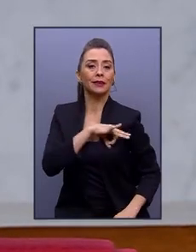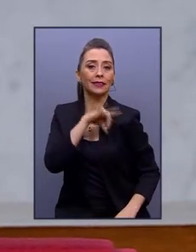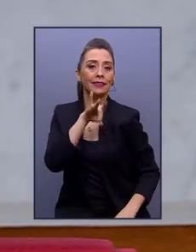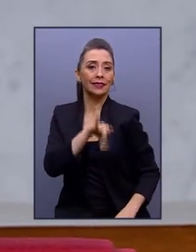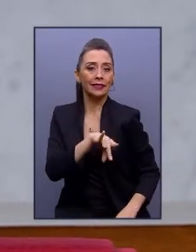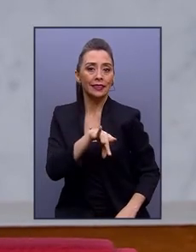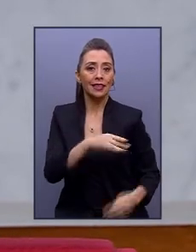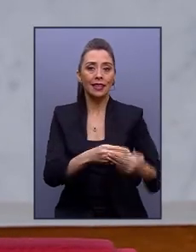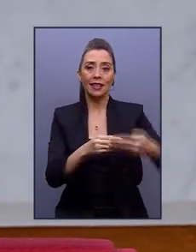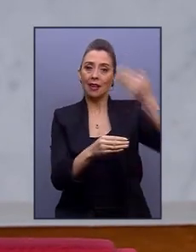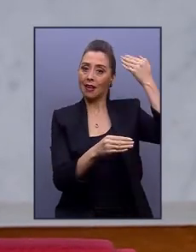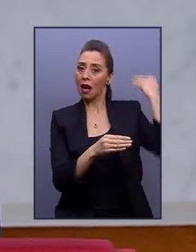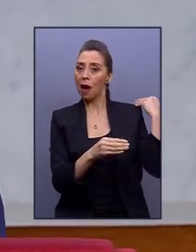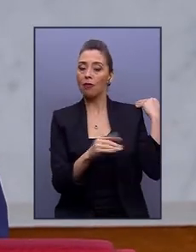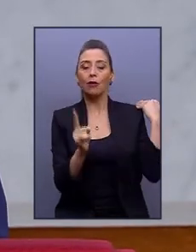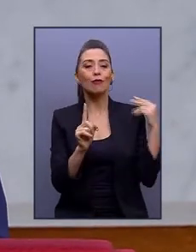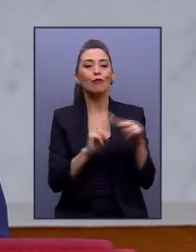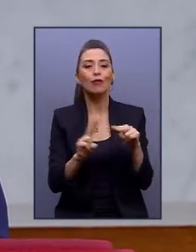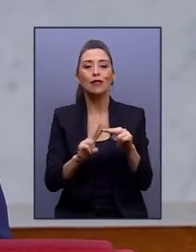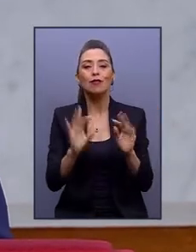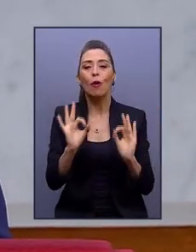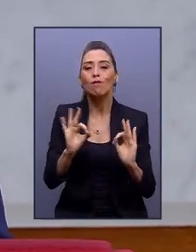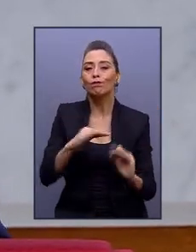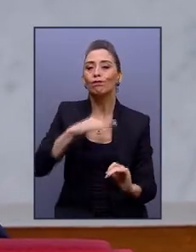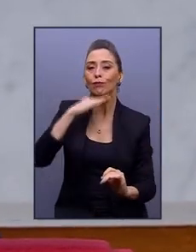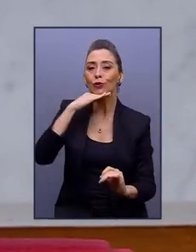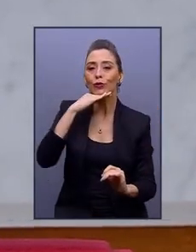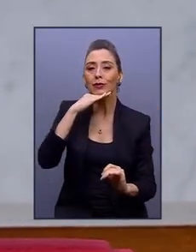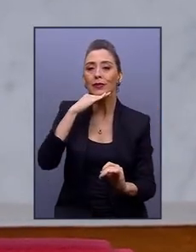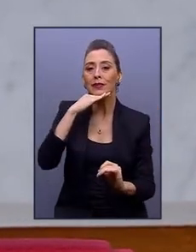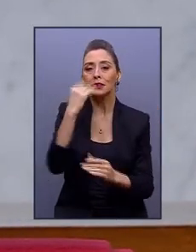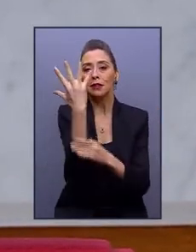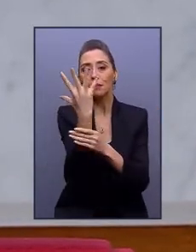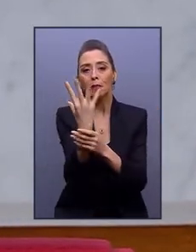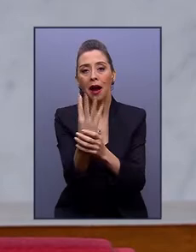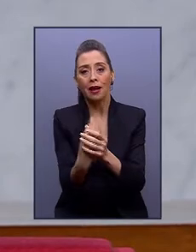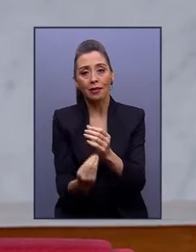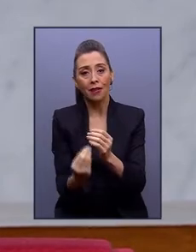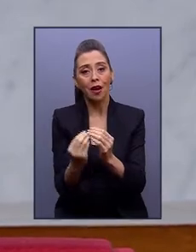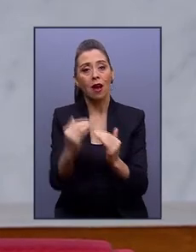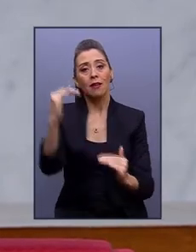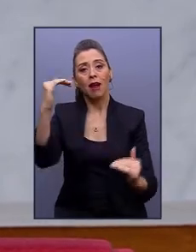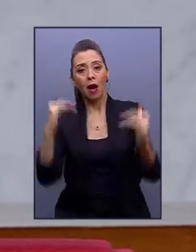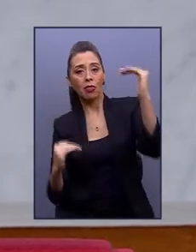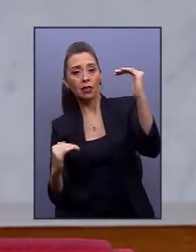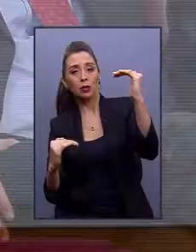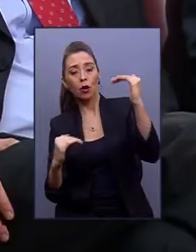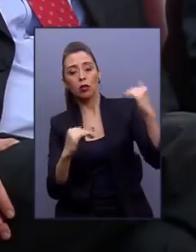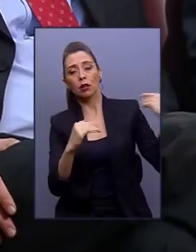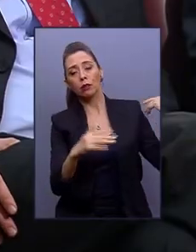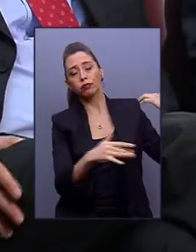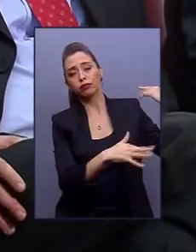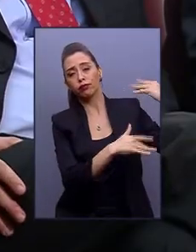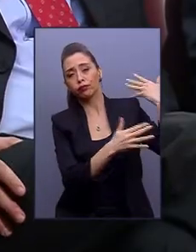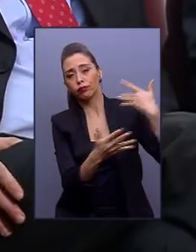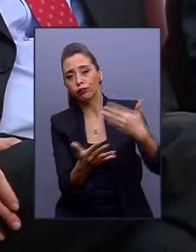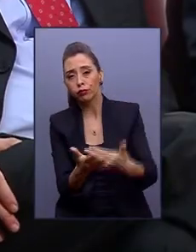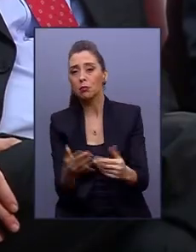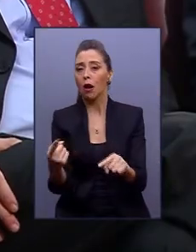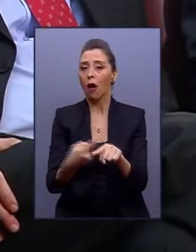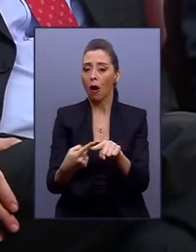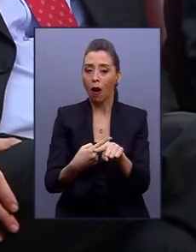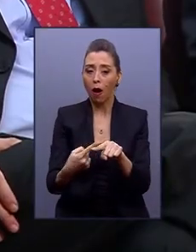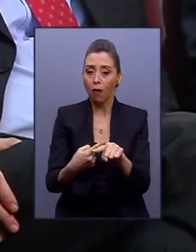que no había hecho suficiente por acabar con las grandes desigualdades que arrastraba, abusos que se